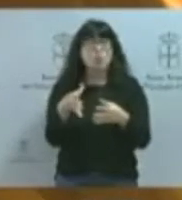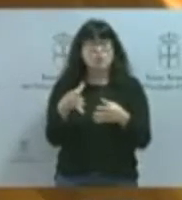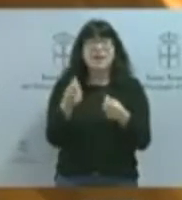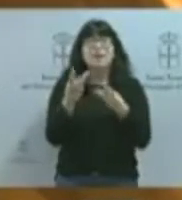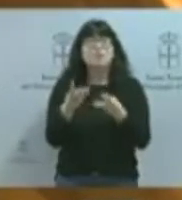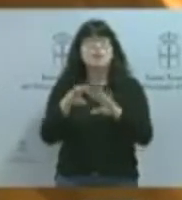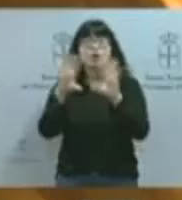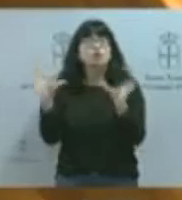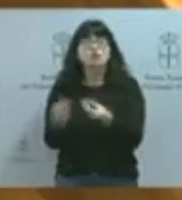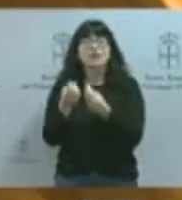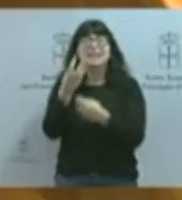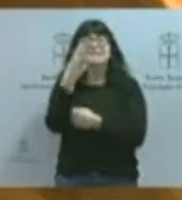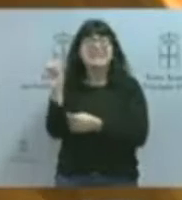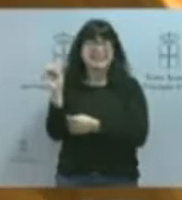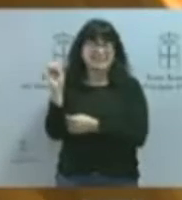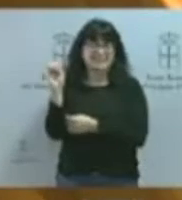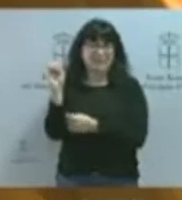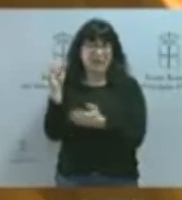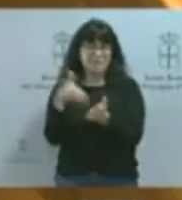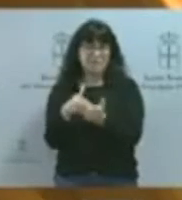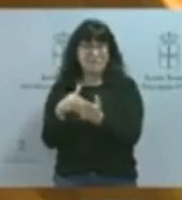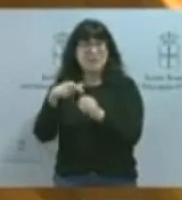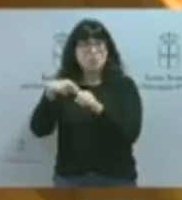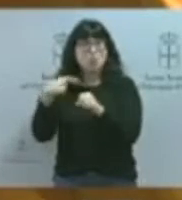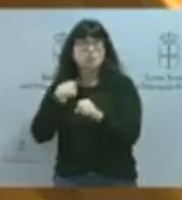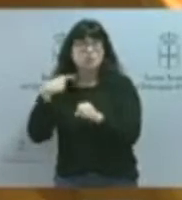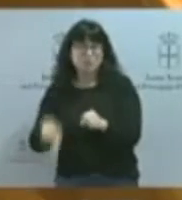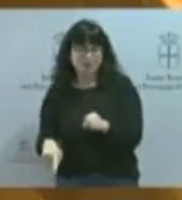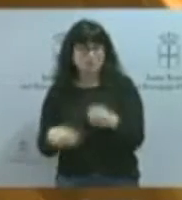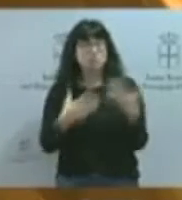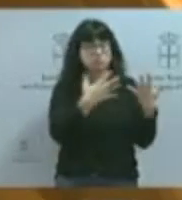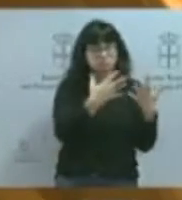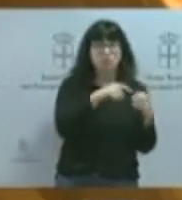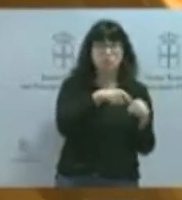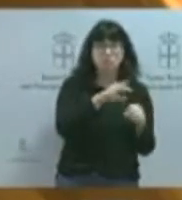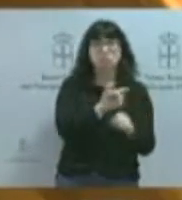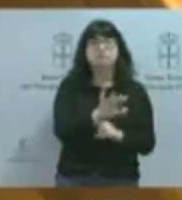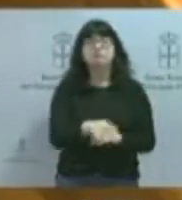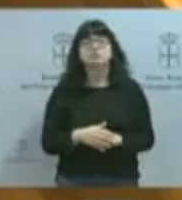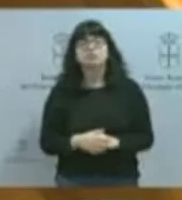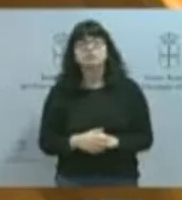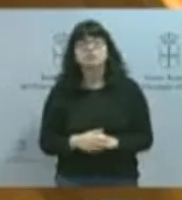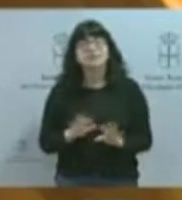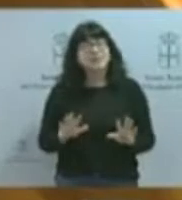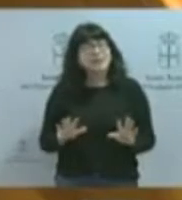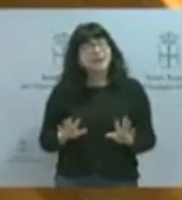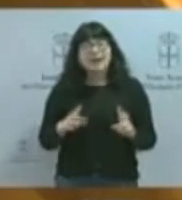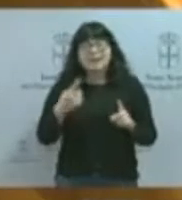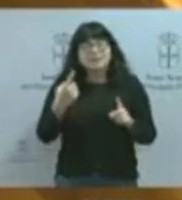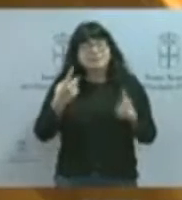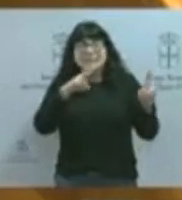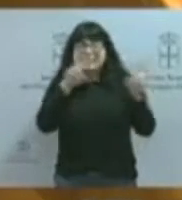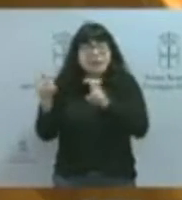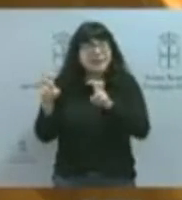nada menos. Ahora bien, dice un calendario. Yo creo que hay cuestiones que son a medio plazo, a corto plazo, a medio plazo y a largo plazo, y los tenemos que